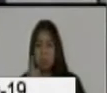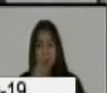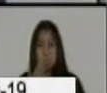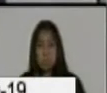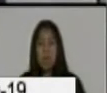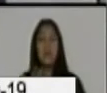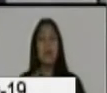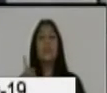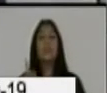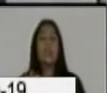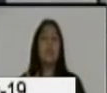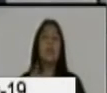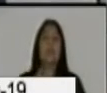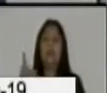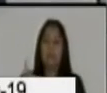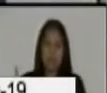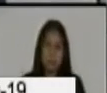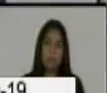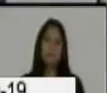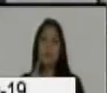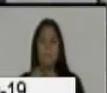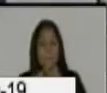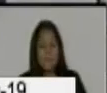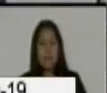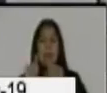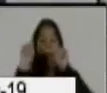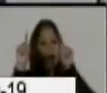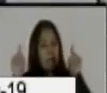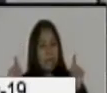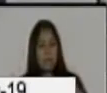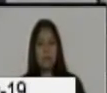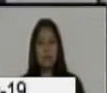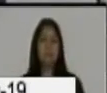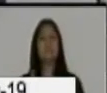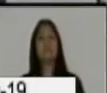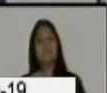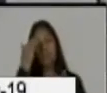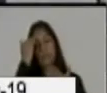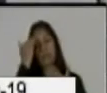Quiero agradecer profundamente lo que están haciendo las OPFs,